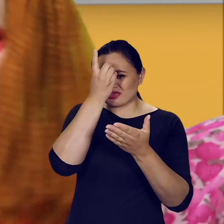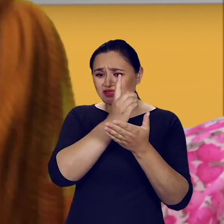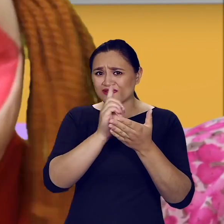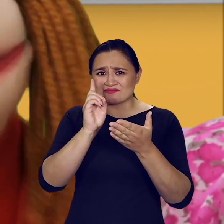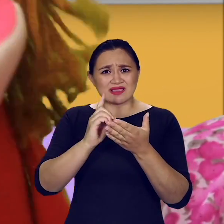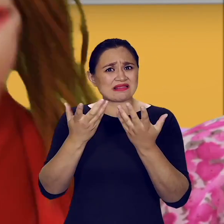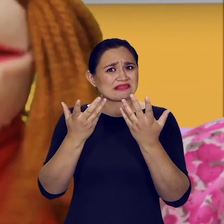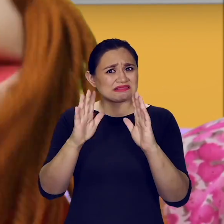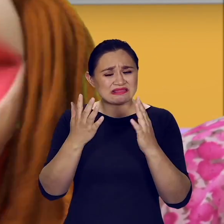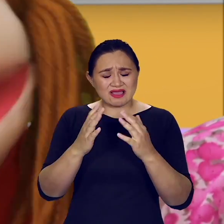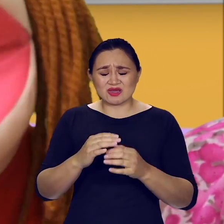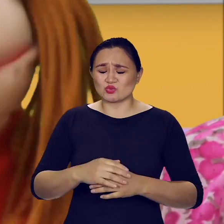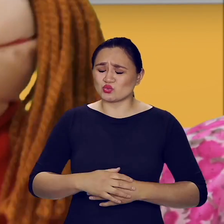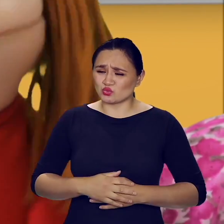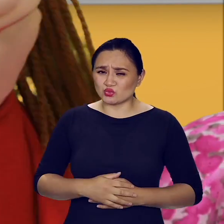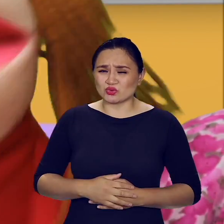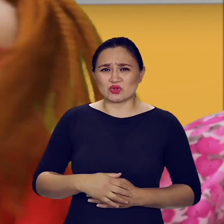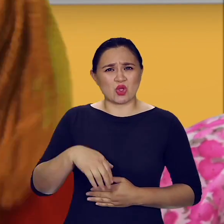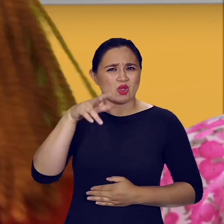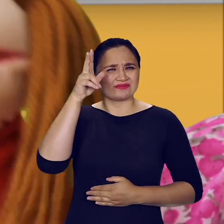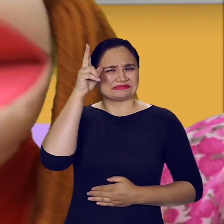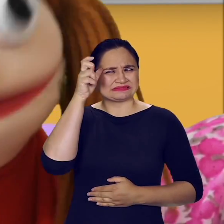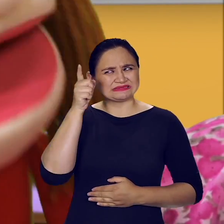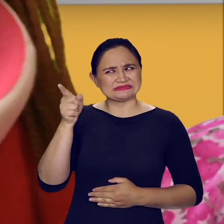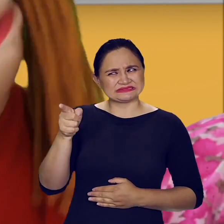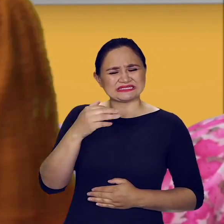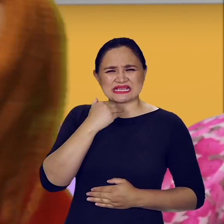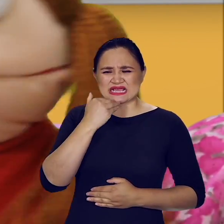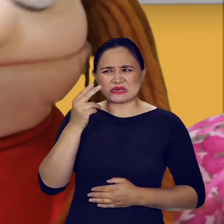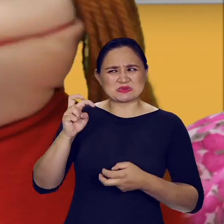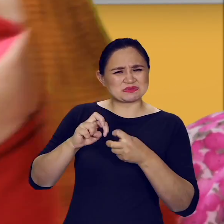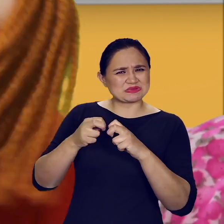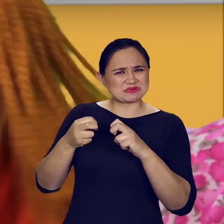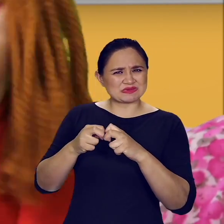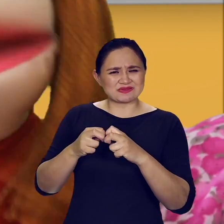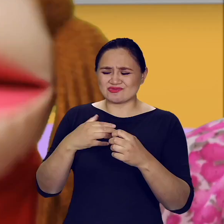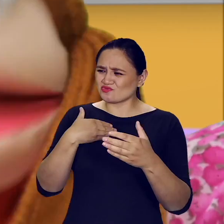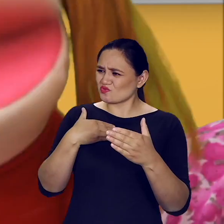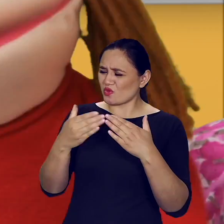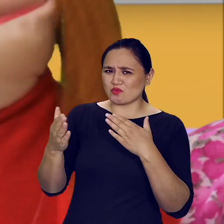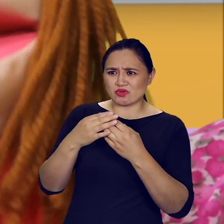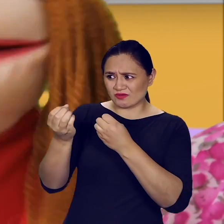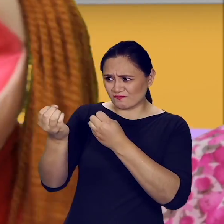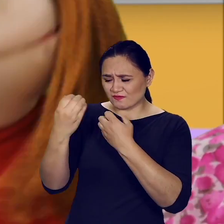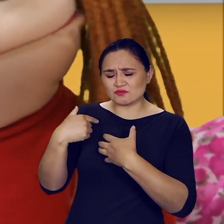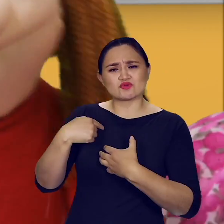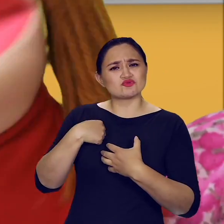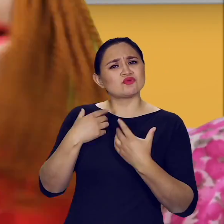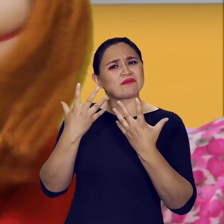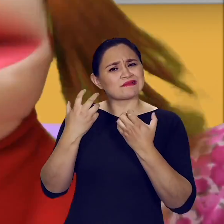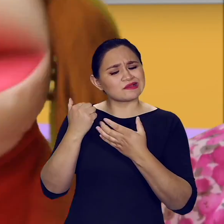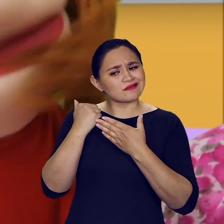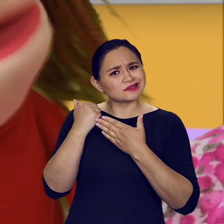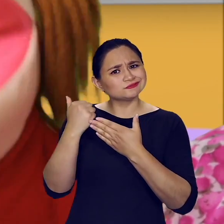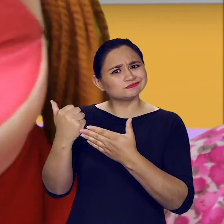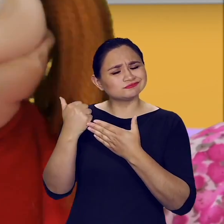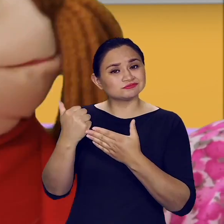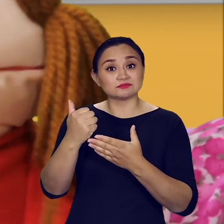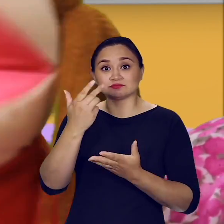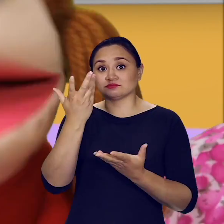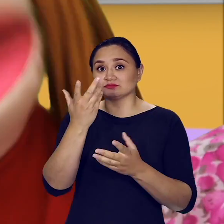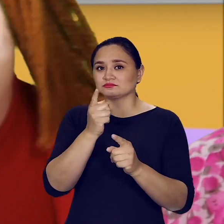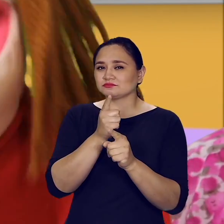hacía deberes, bajó en notas. Para mí que le pasó algo. No me importa lo que me digan, yo quiero